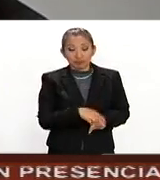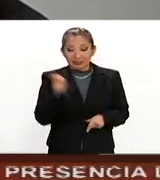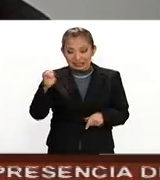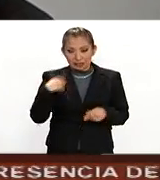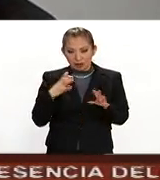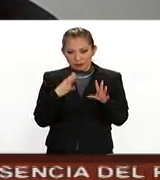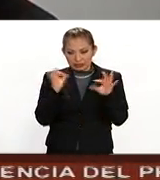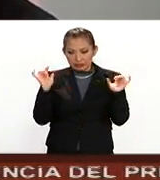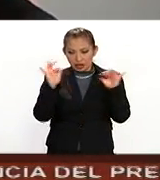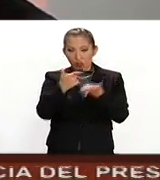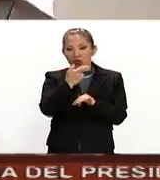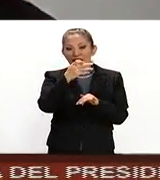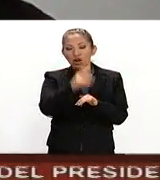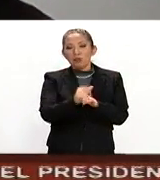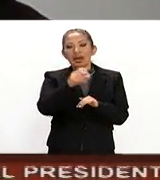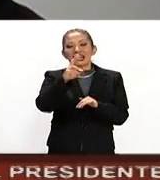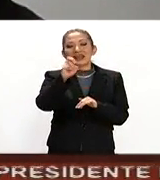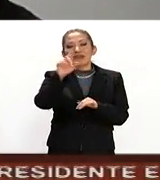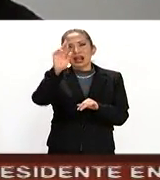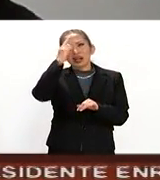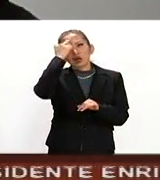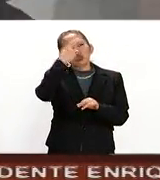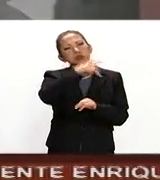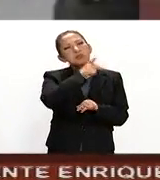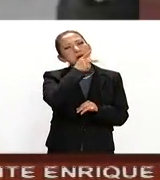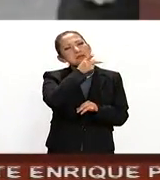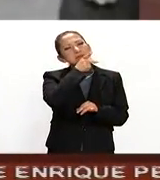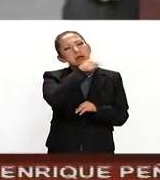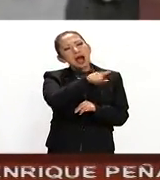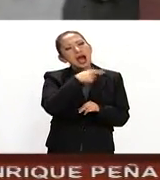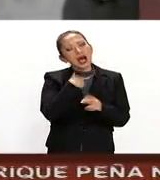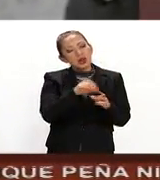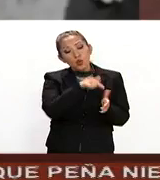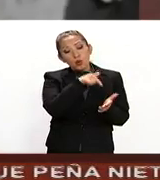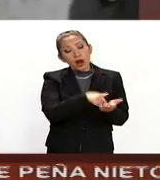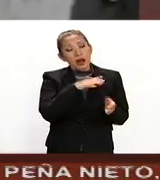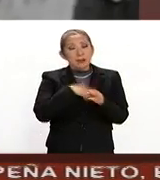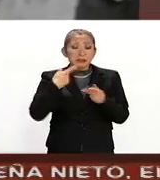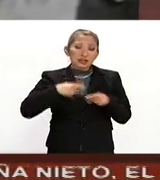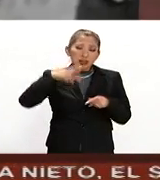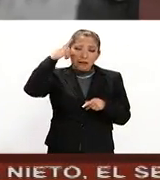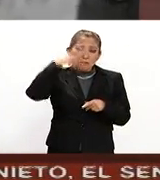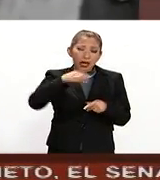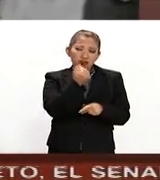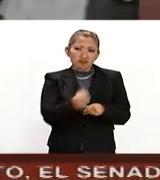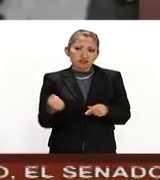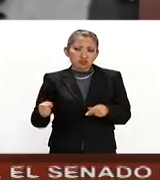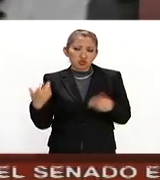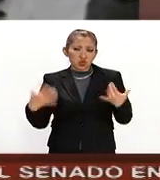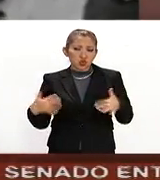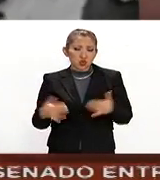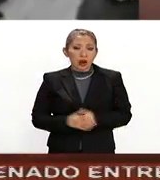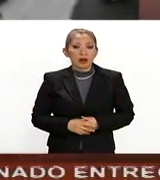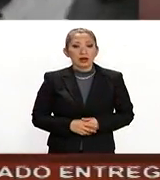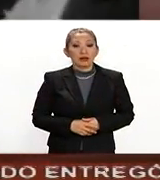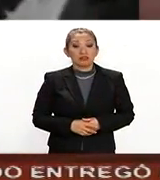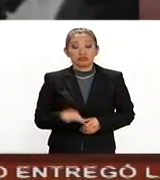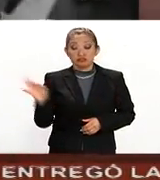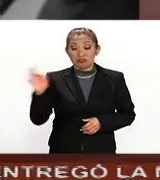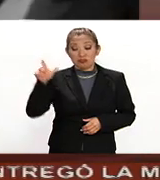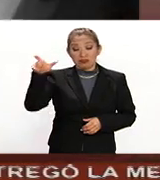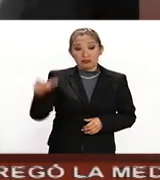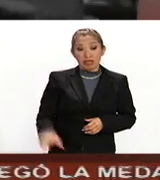acto oficial, Guadalupe Rivera Marín recordó el por qué su padre ocupa un sitio entre los mexicanos más distinguidos. Si